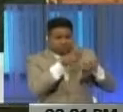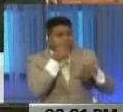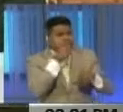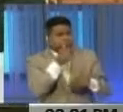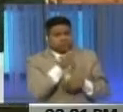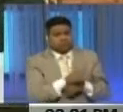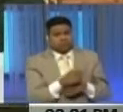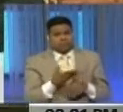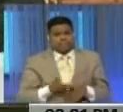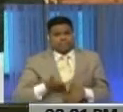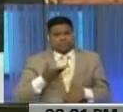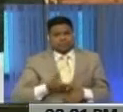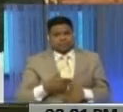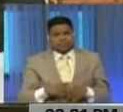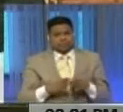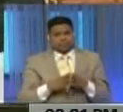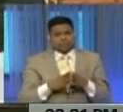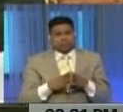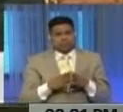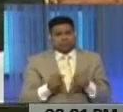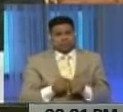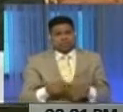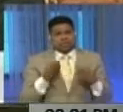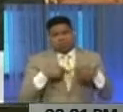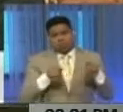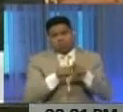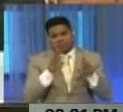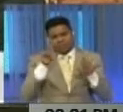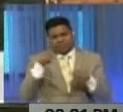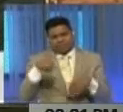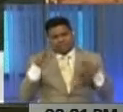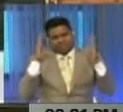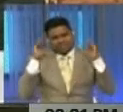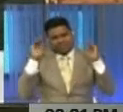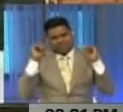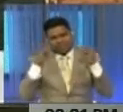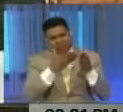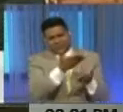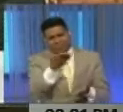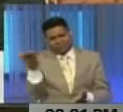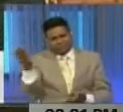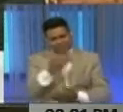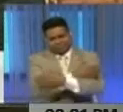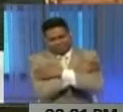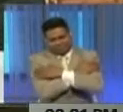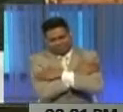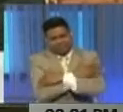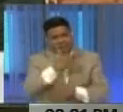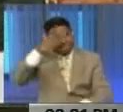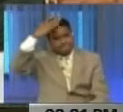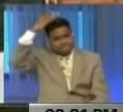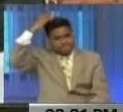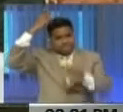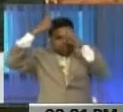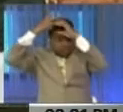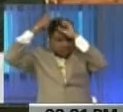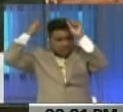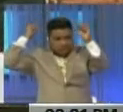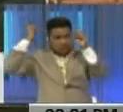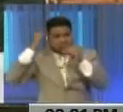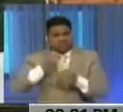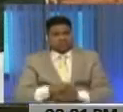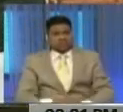Inversionistas importantes, embajador. Igualmente quiero saludar de manera muy afectuosa al embajador de nuestra hermana